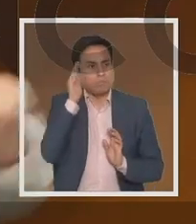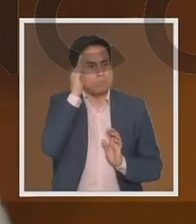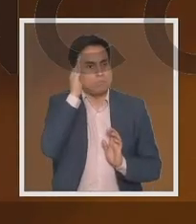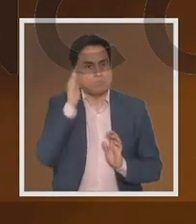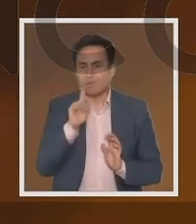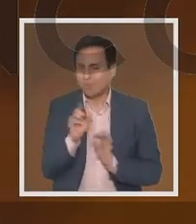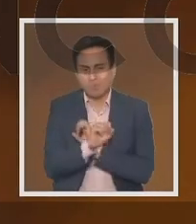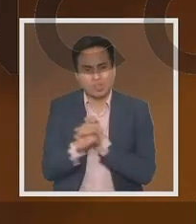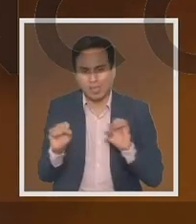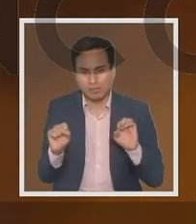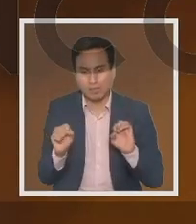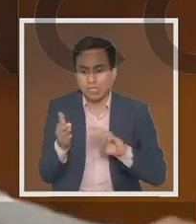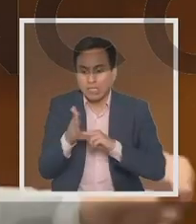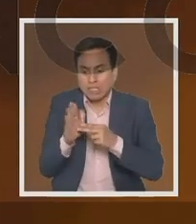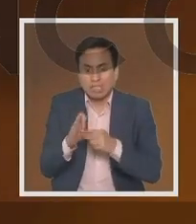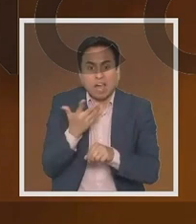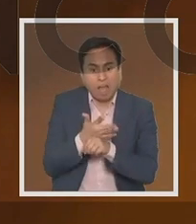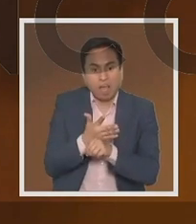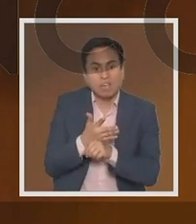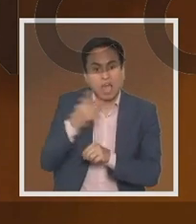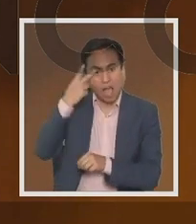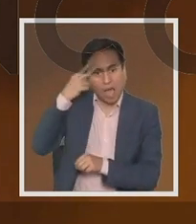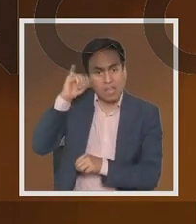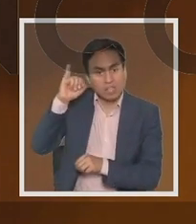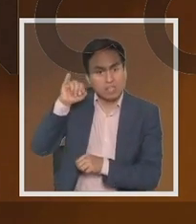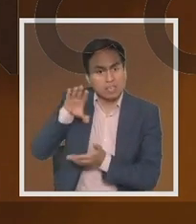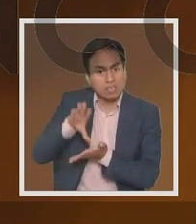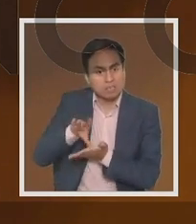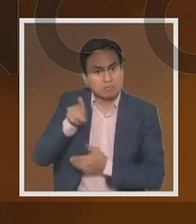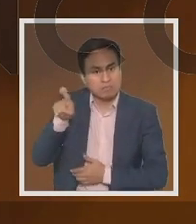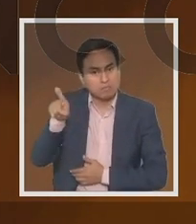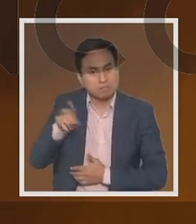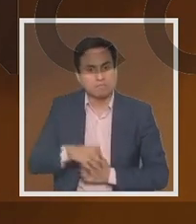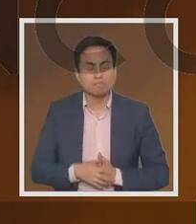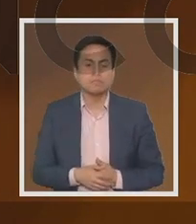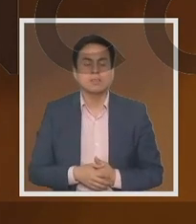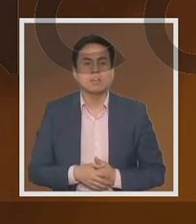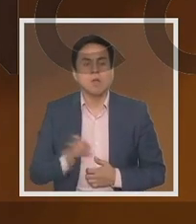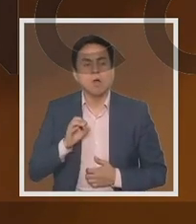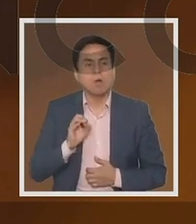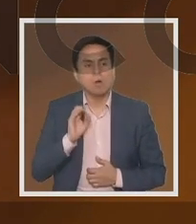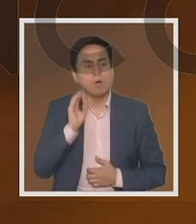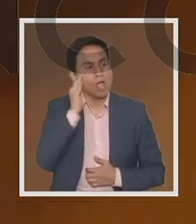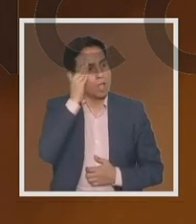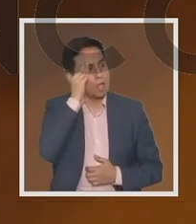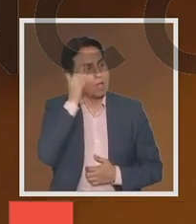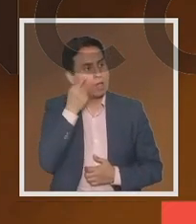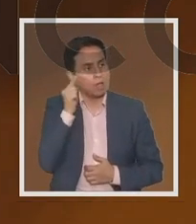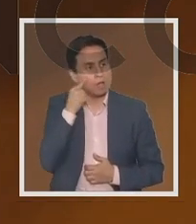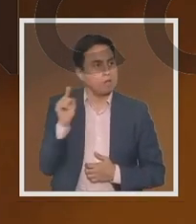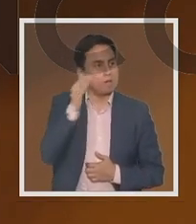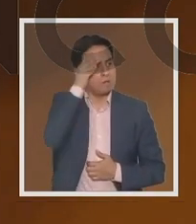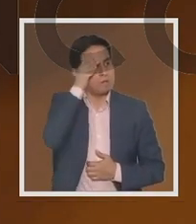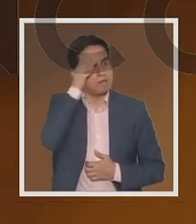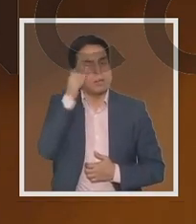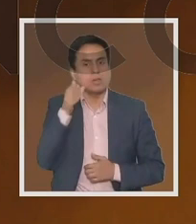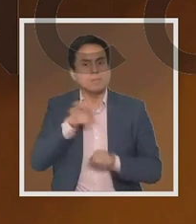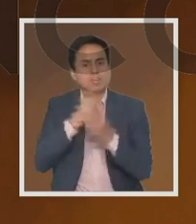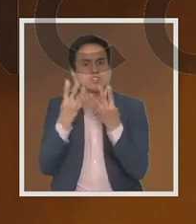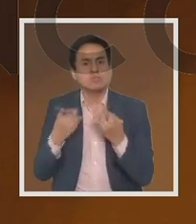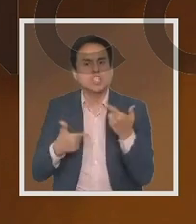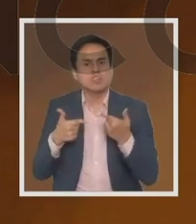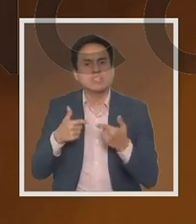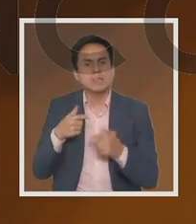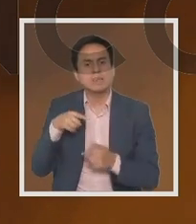por ejemplo, la crisis que se está viviendo en Haití. No podemos mirar para el lado ante los presos políticos